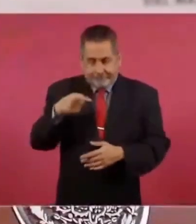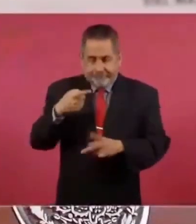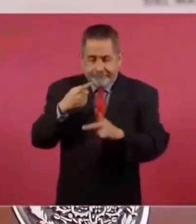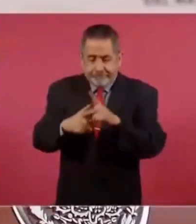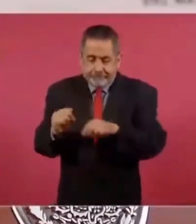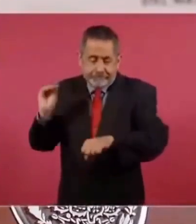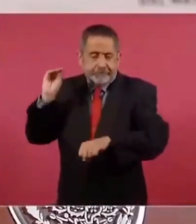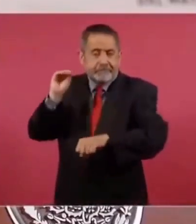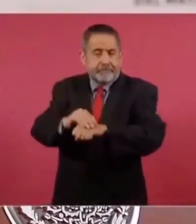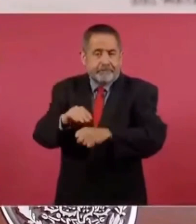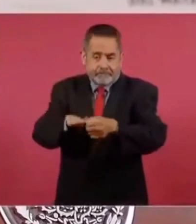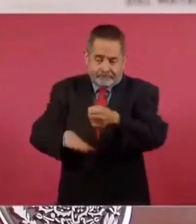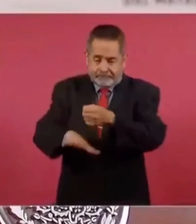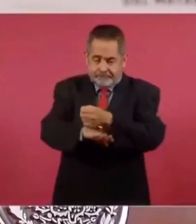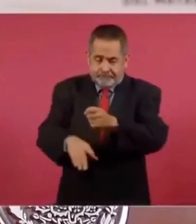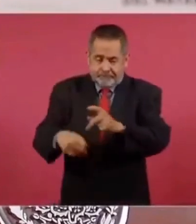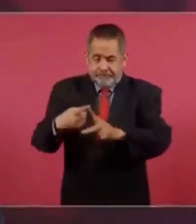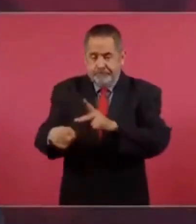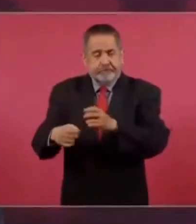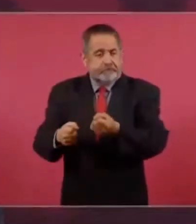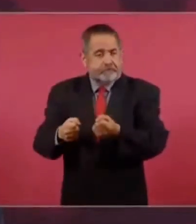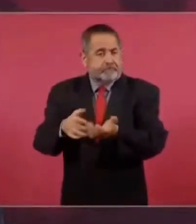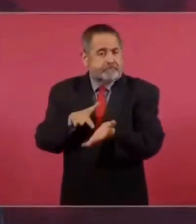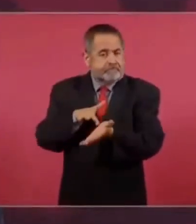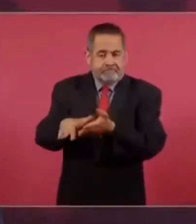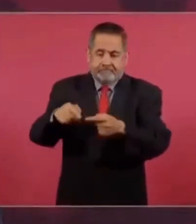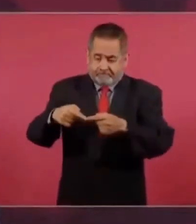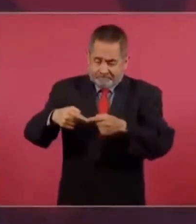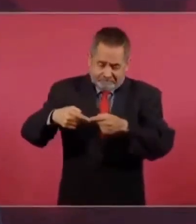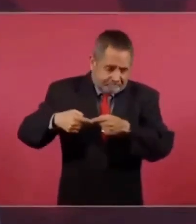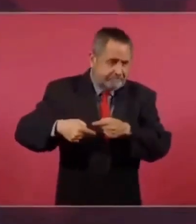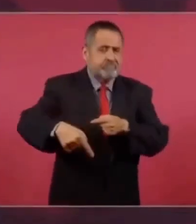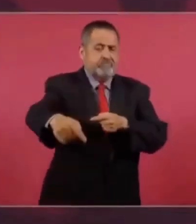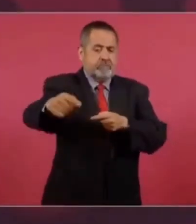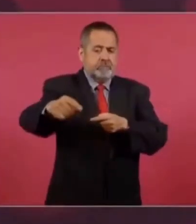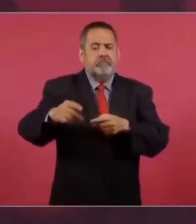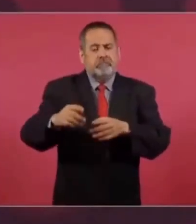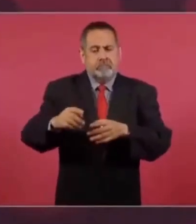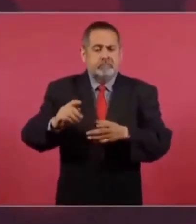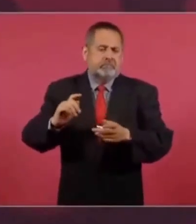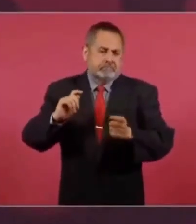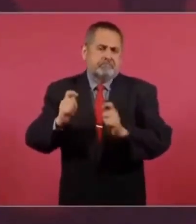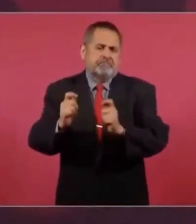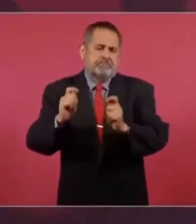bases para la transformación. Falta todavía, ¿eh?